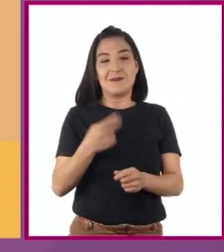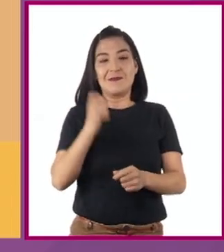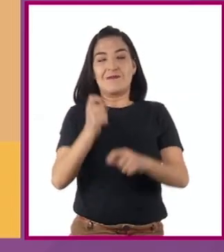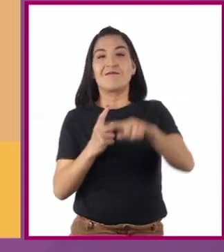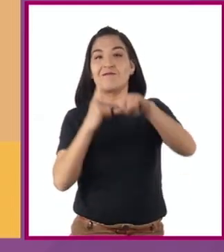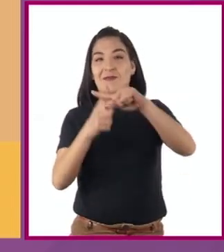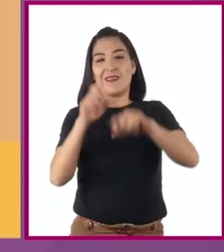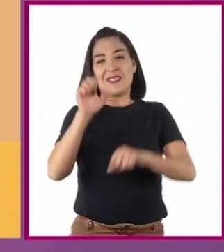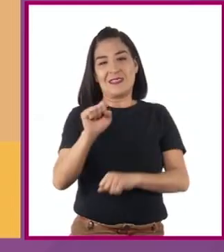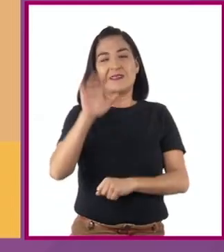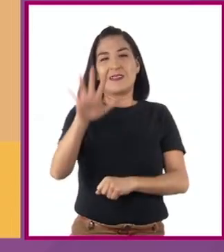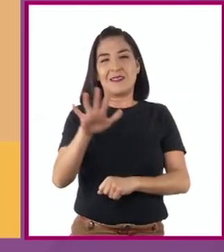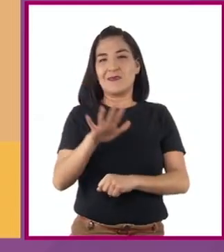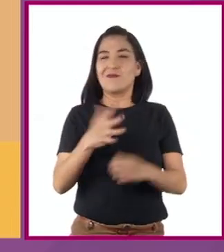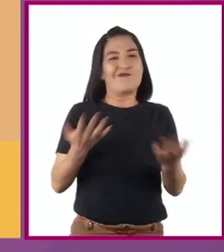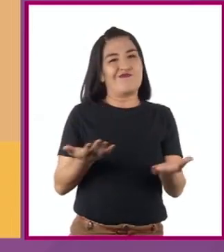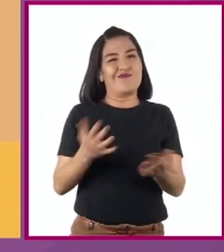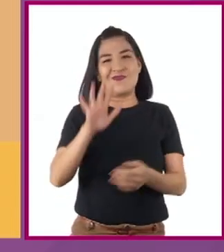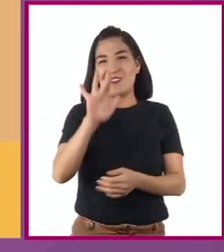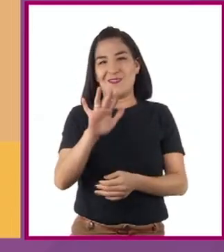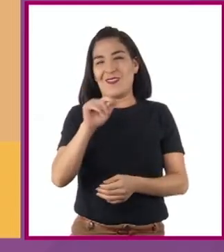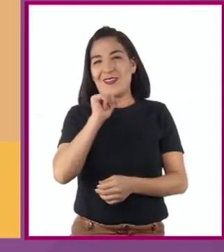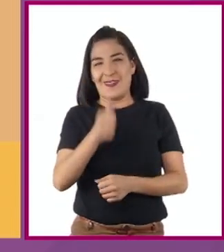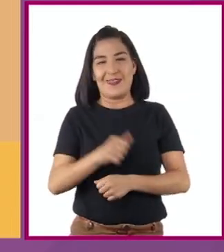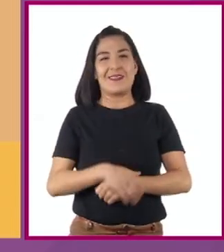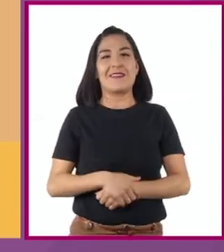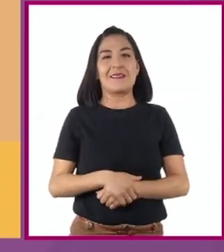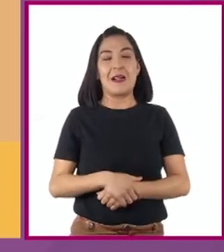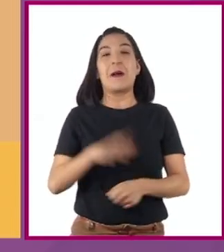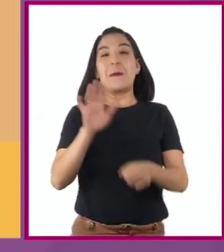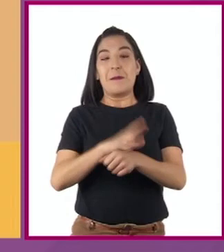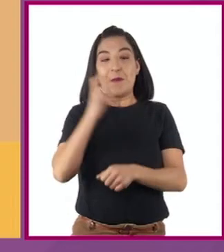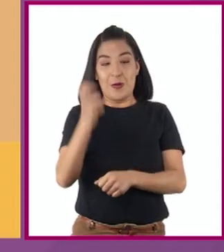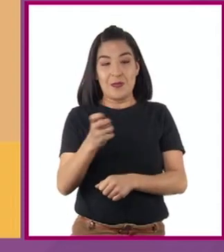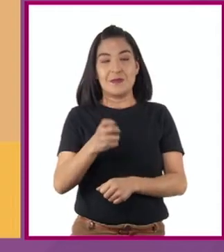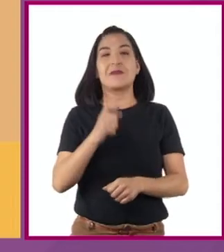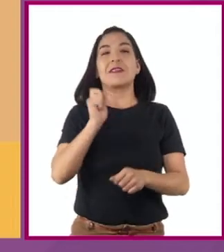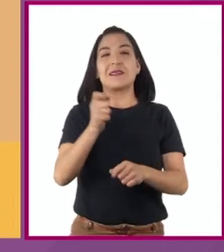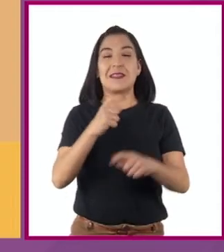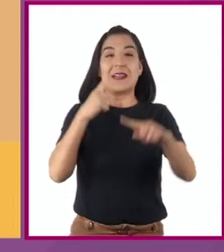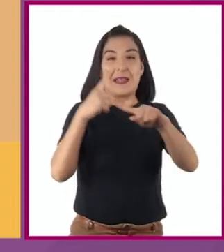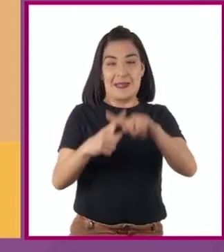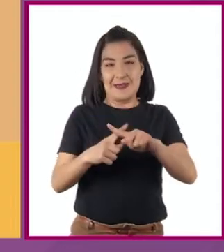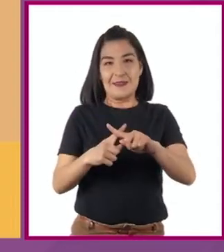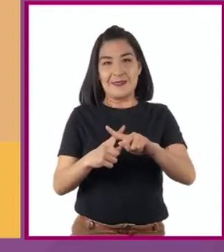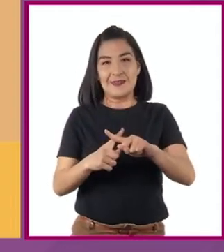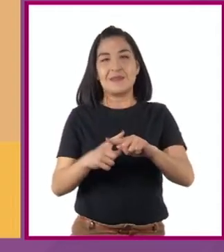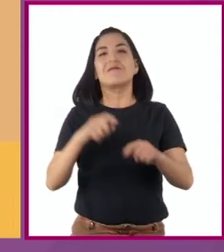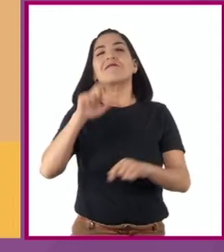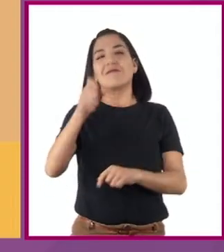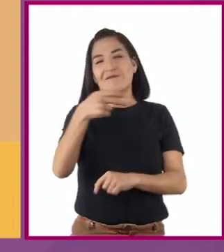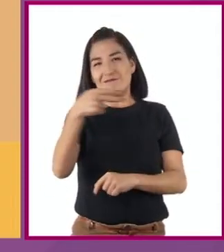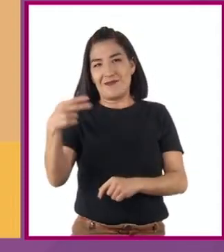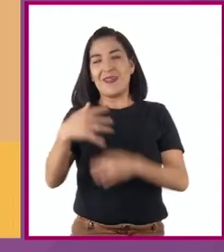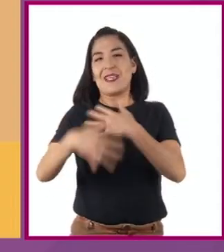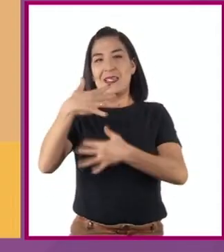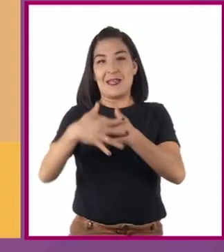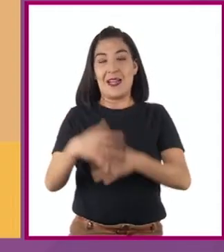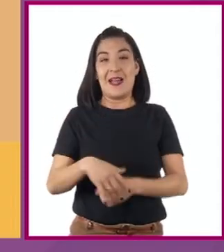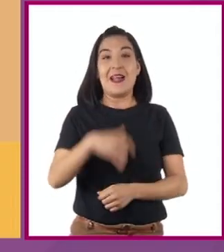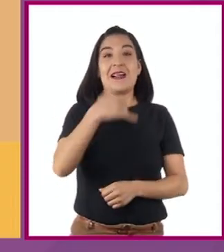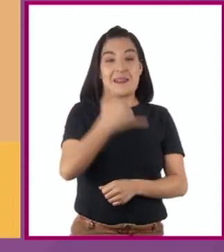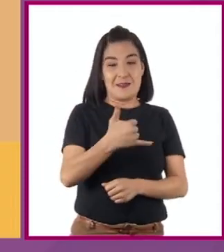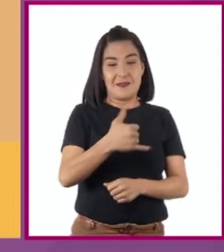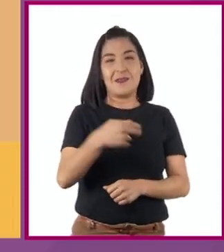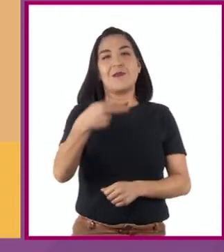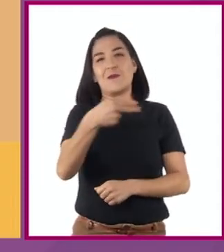suman 65 y no 50. Por lo tanto, X es igual a 15 y Y igual